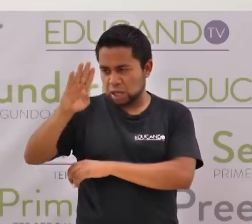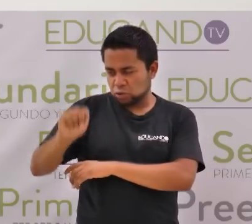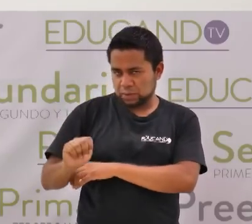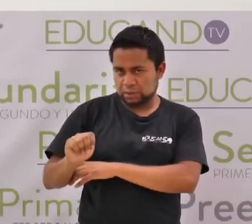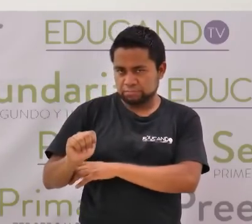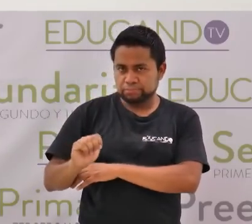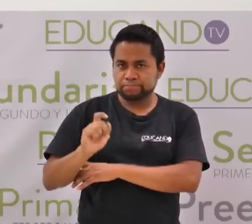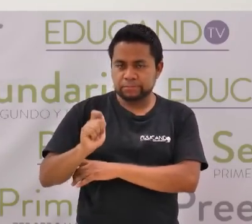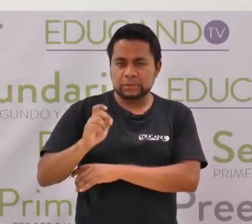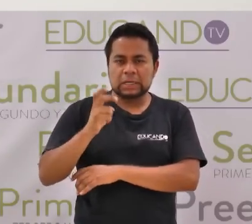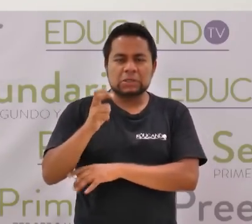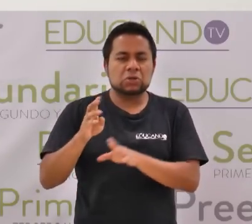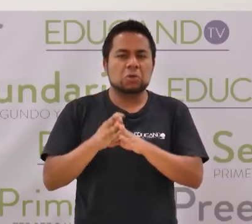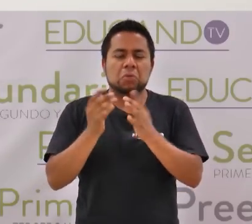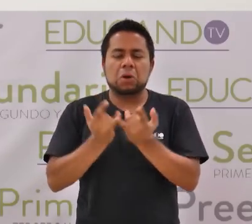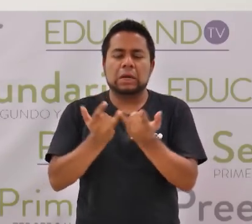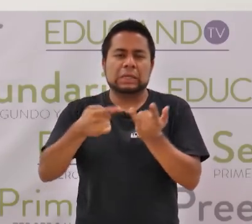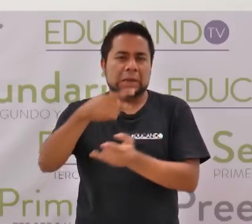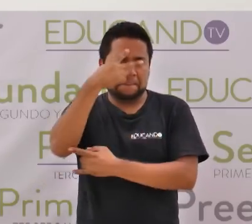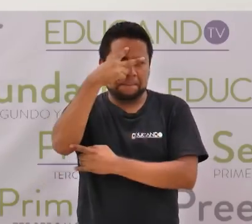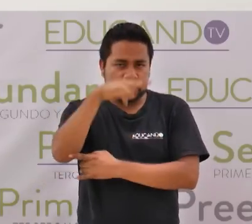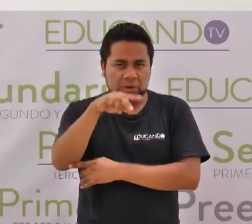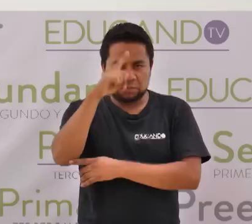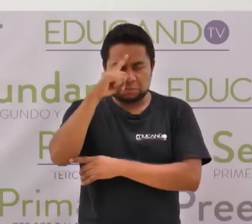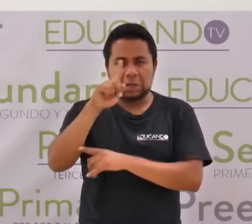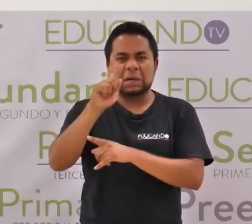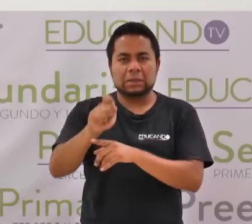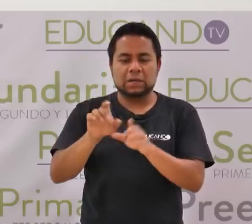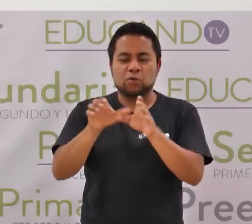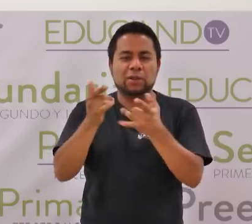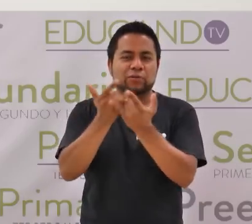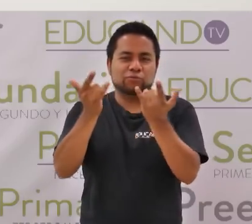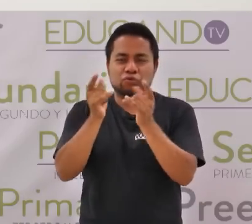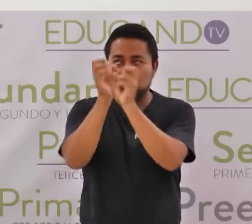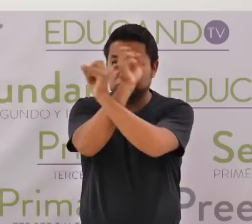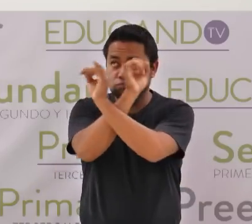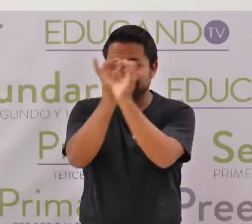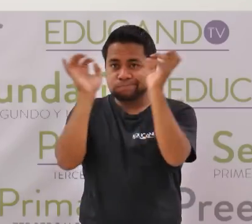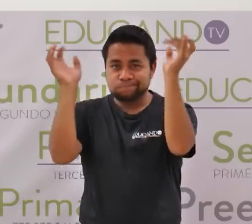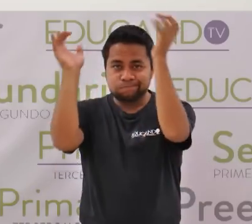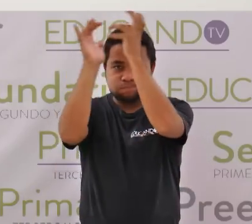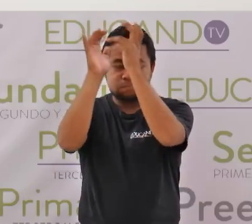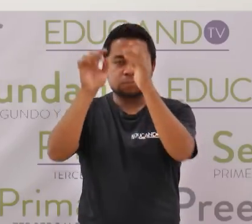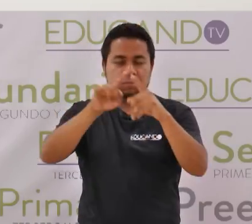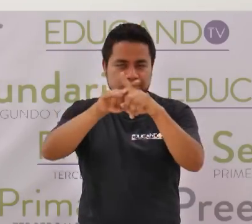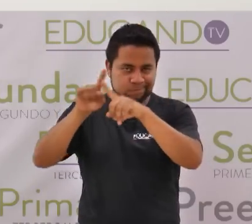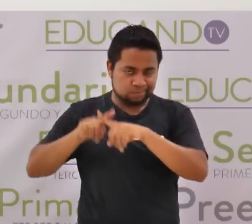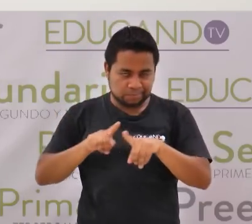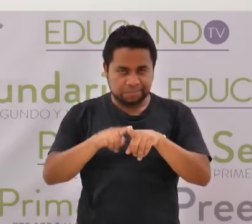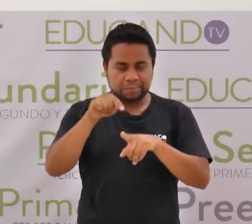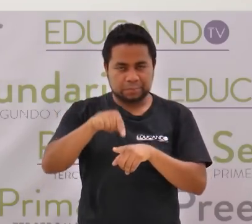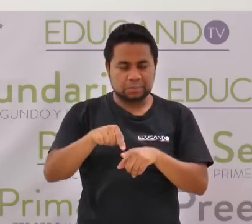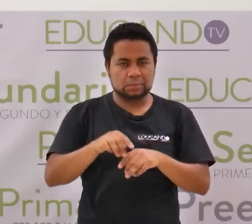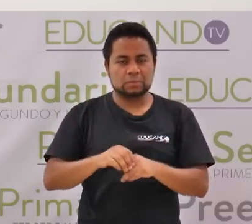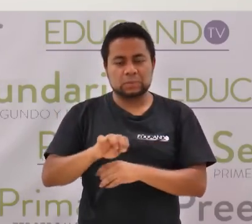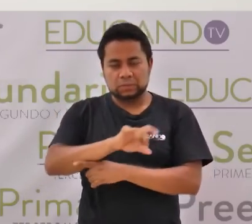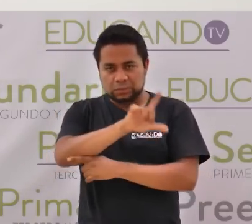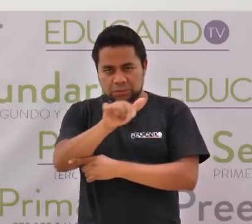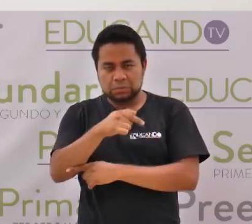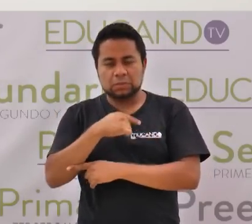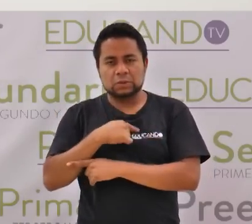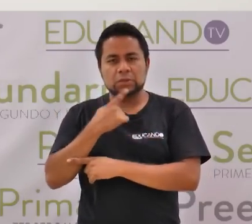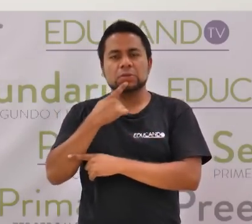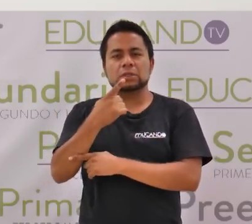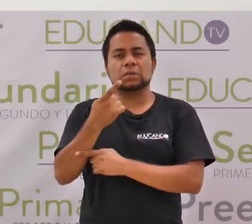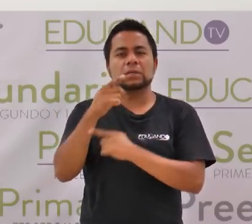1869. Entonces, esa es la historia aquí en México de la historieta. Después vimos o les di